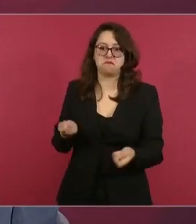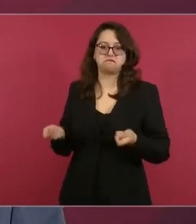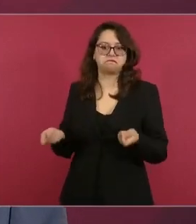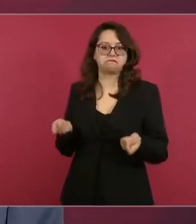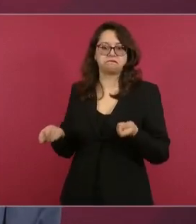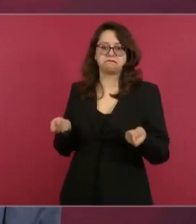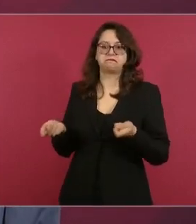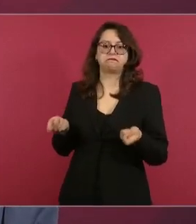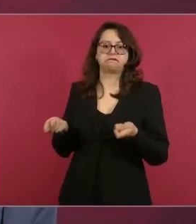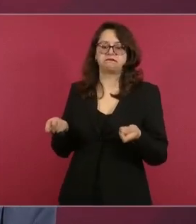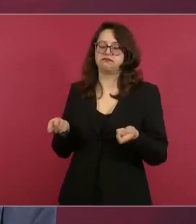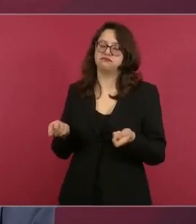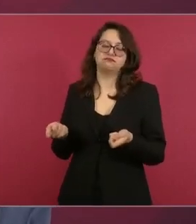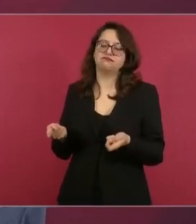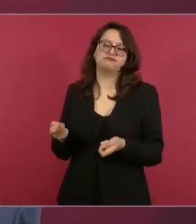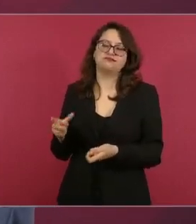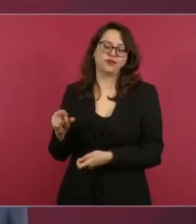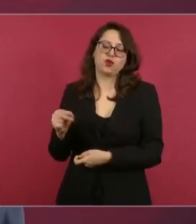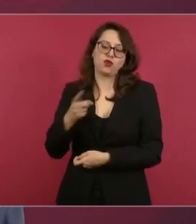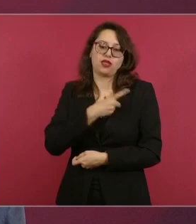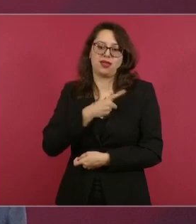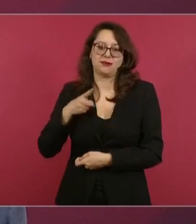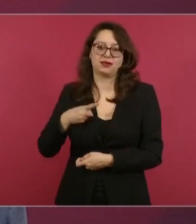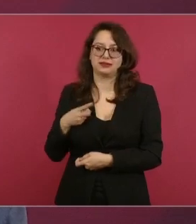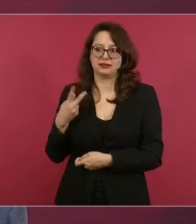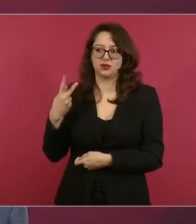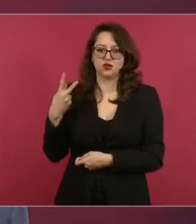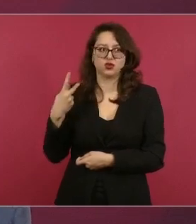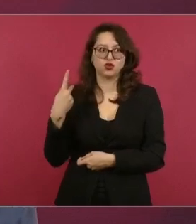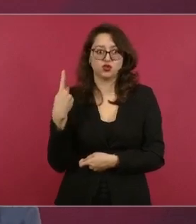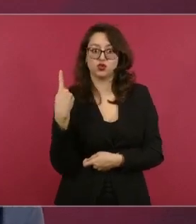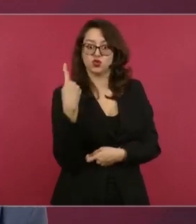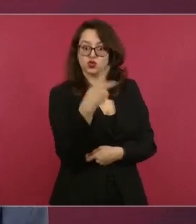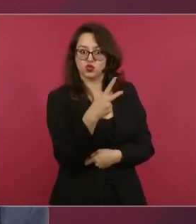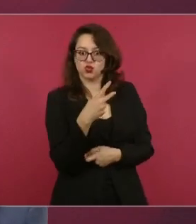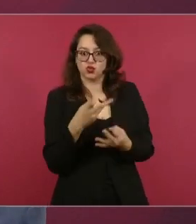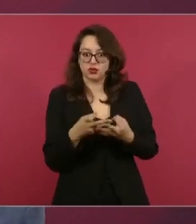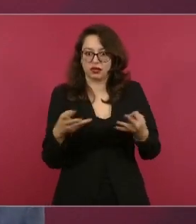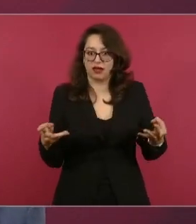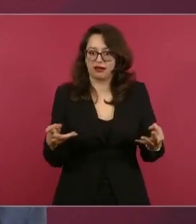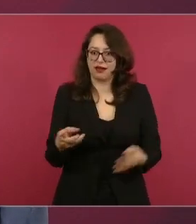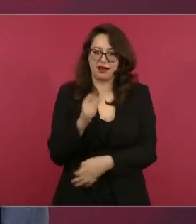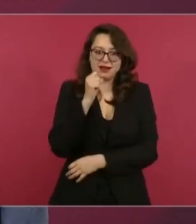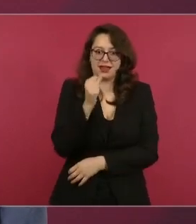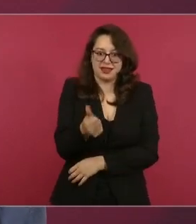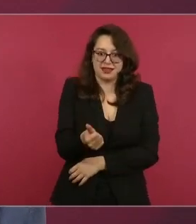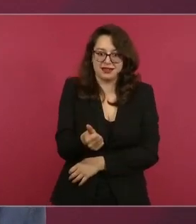dominando un territorio de un país